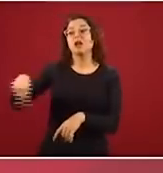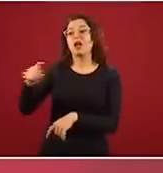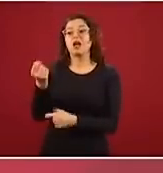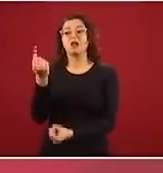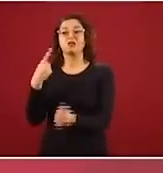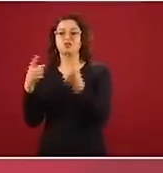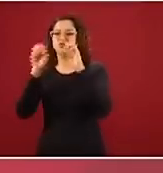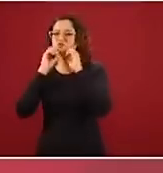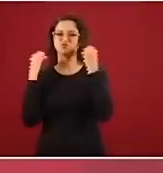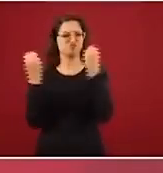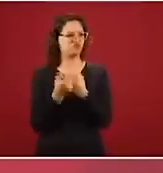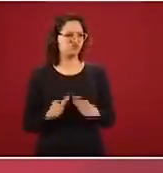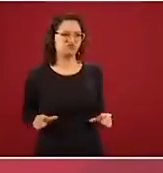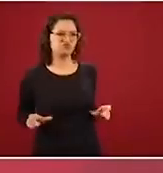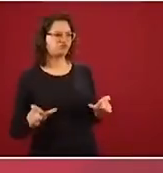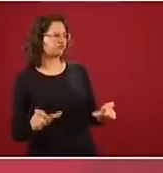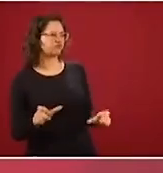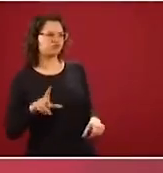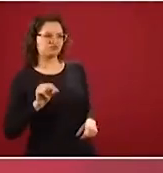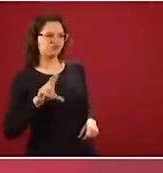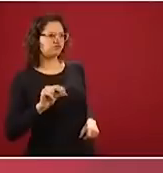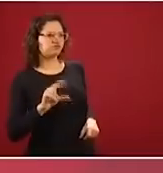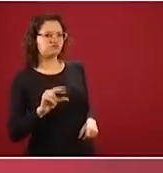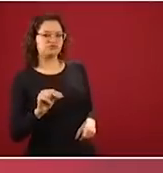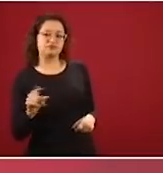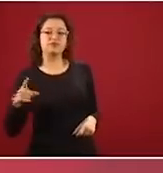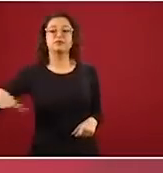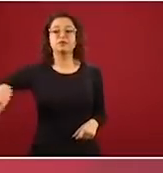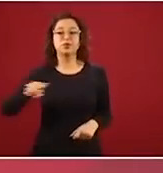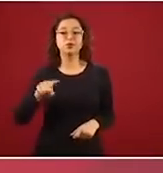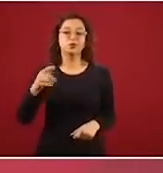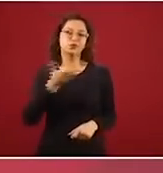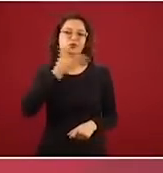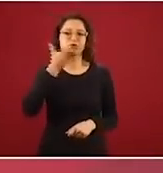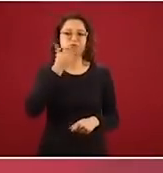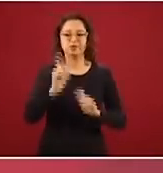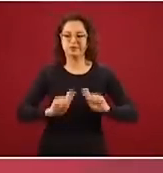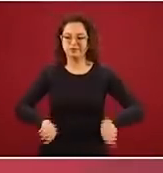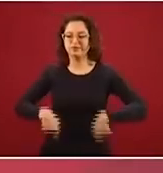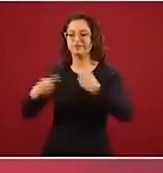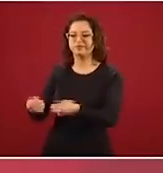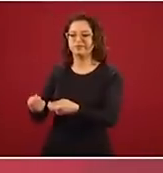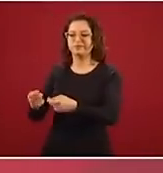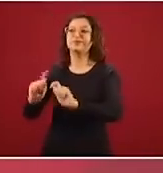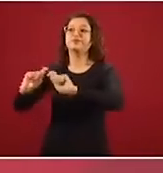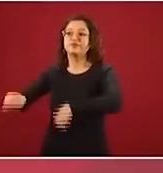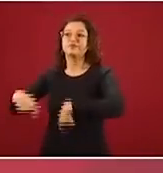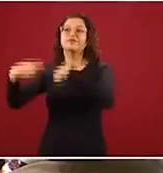que estaban acostumbradas a comercializar el fertilizante.